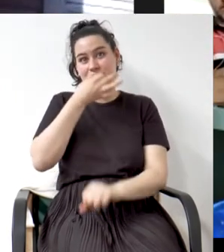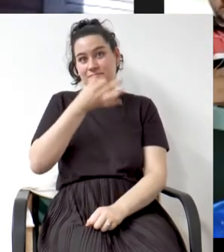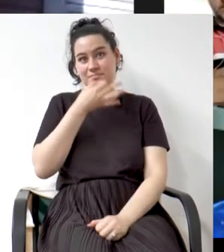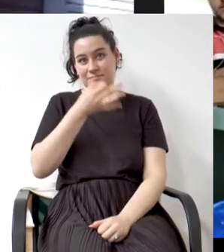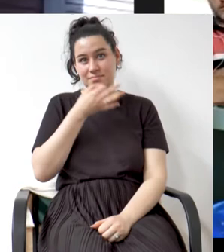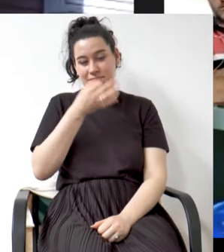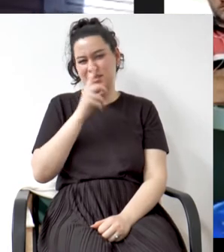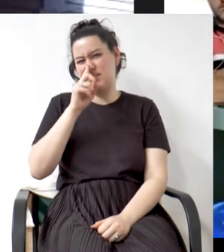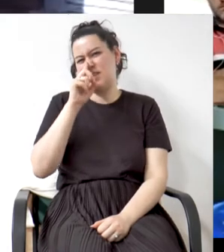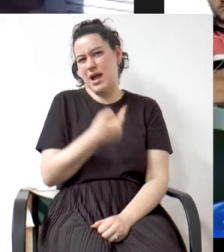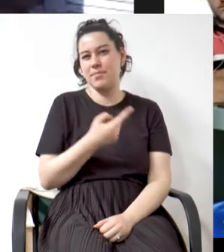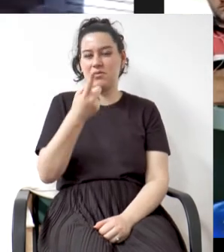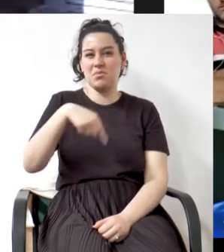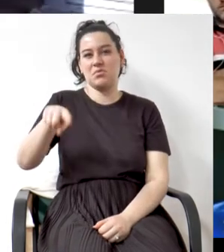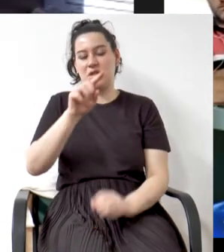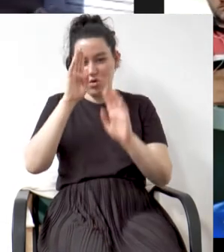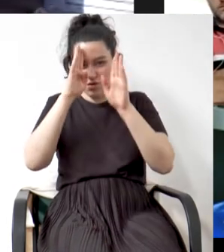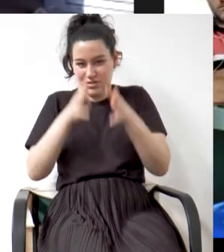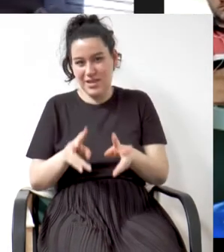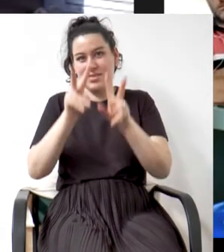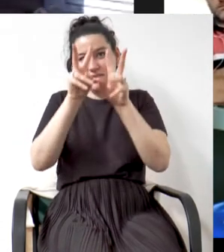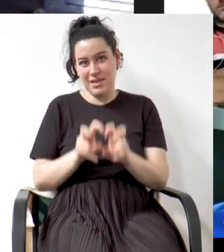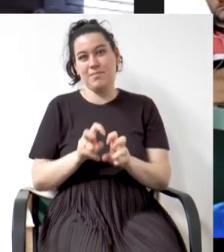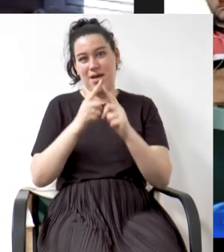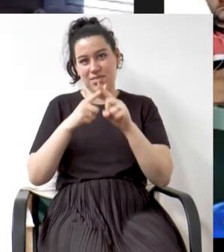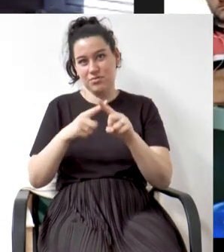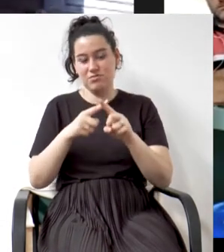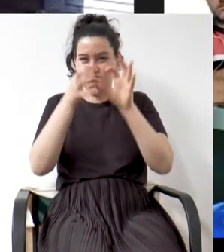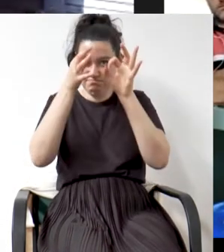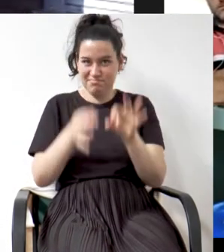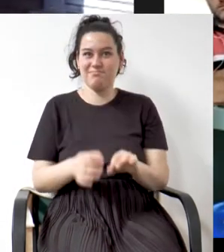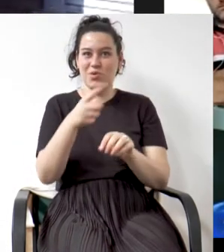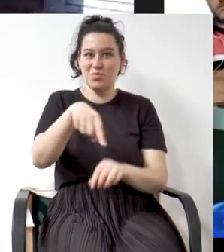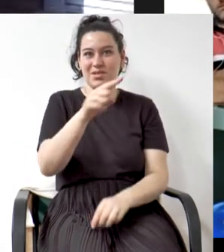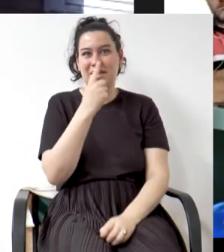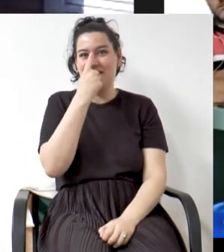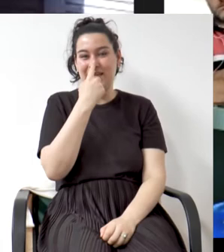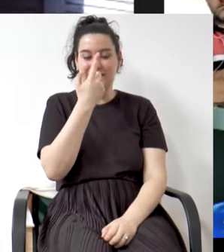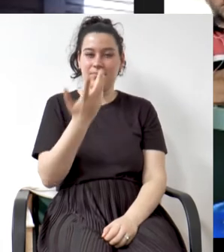a pasar rápido y después van a poder concentrar en las discusiones que realmente les interesan.